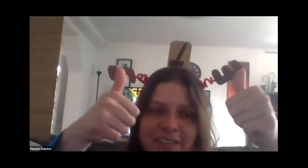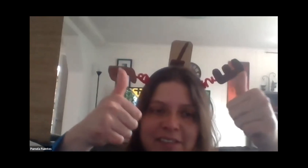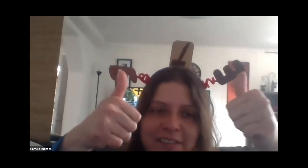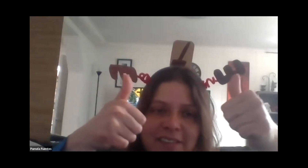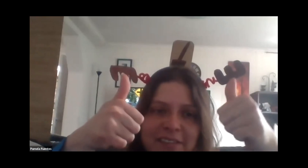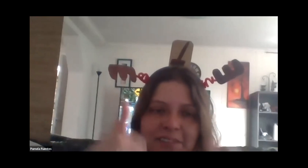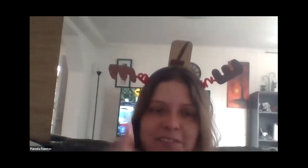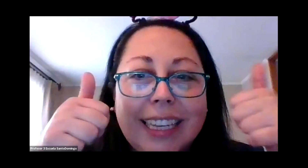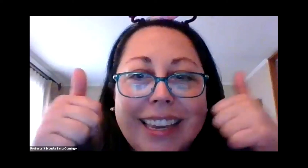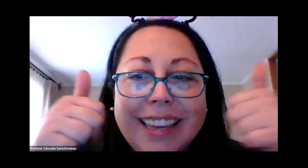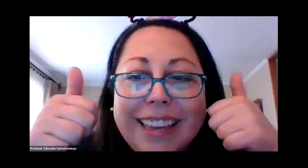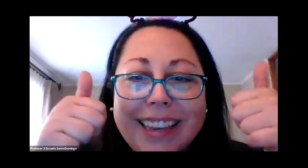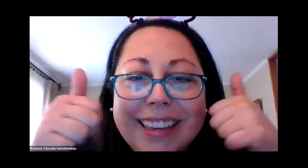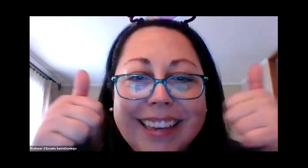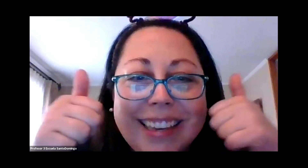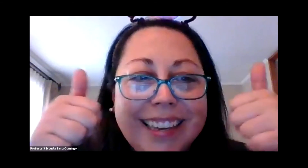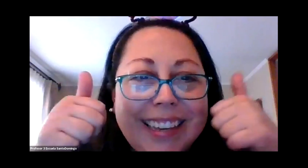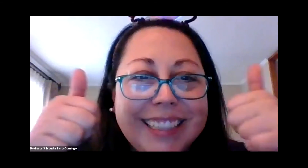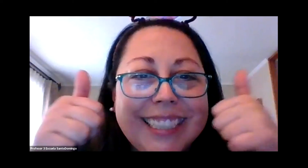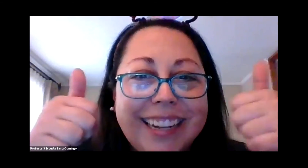el micrófono. Sí.